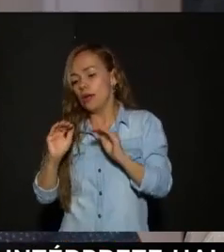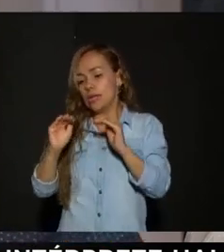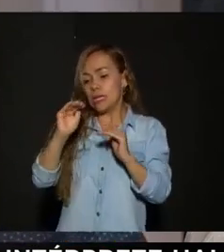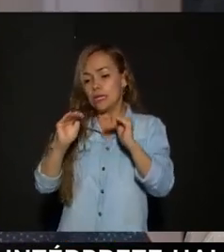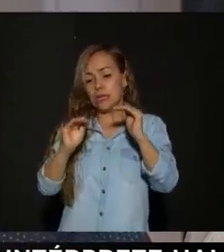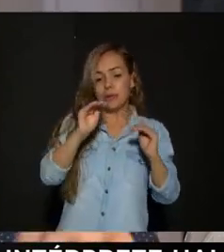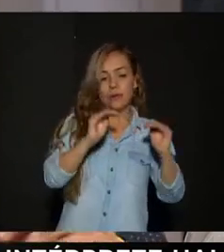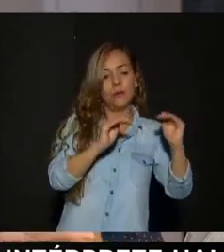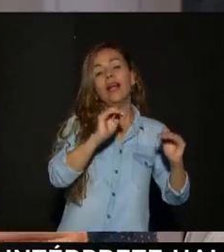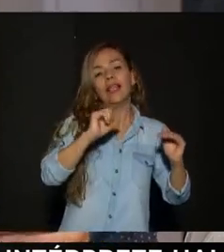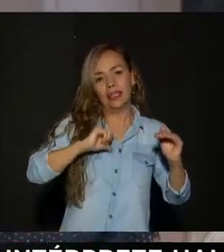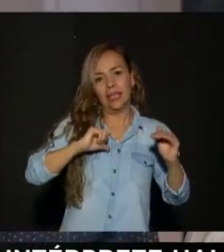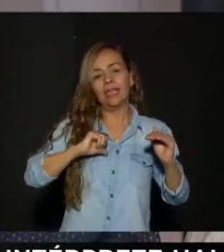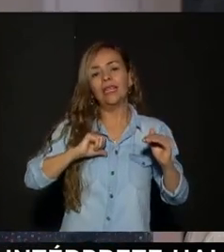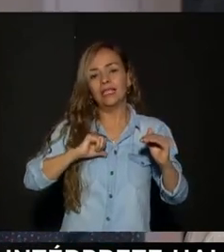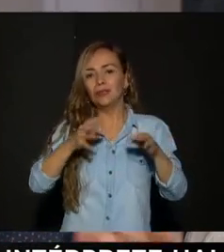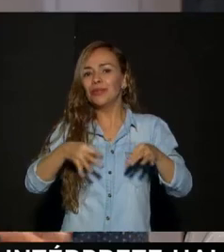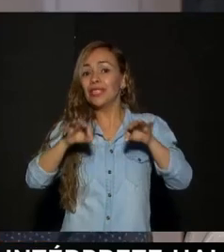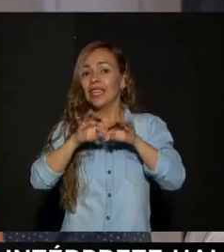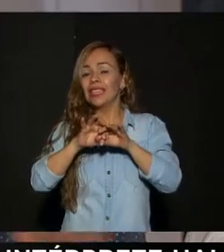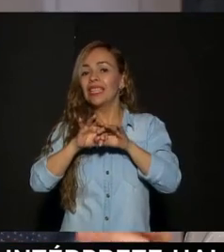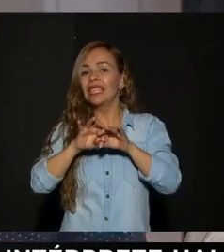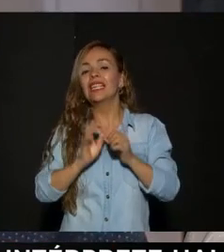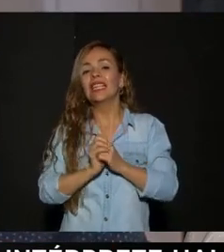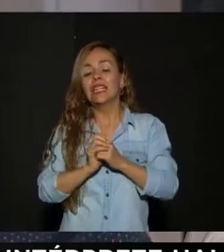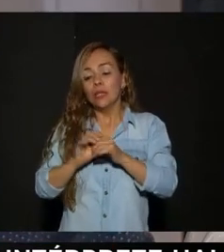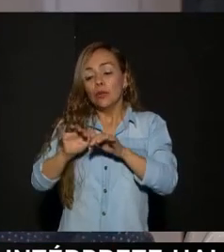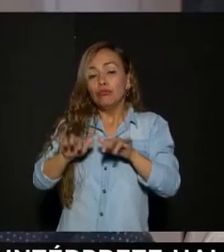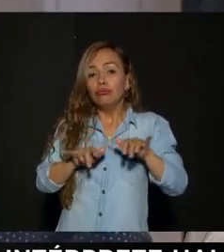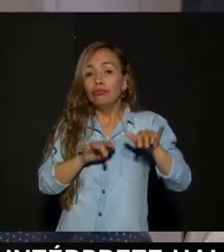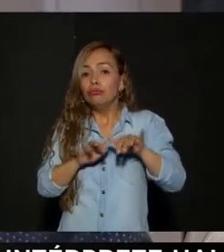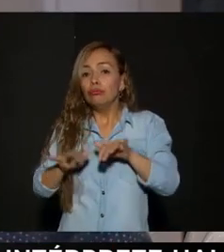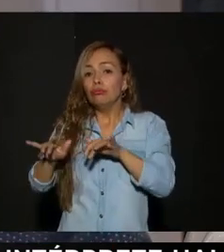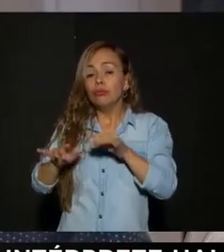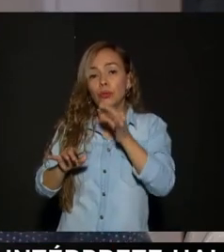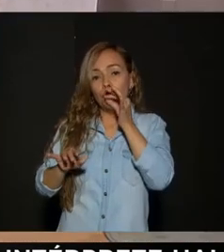Por eso tengo un instrumento, como lo mencioné ahorita, que puede ser una melódica como esta.